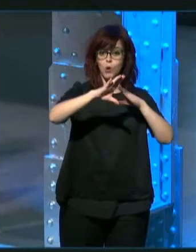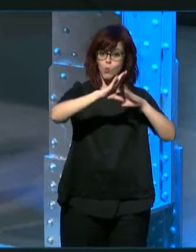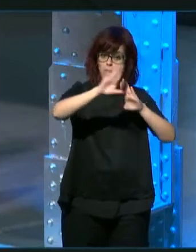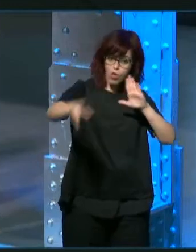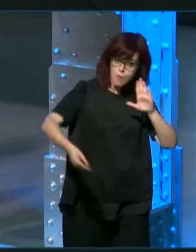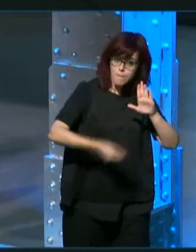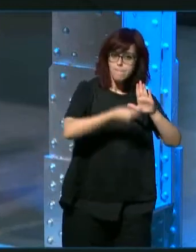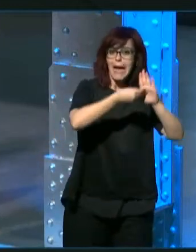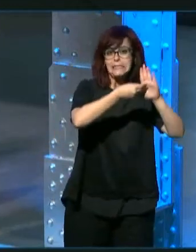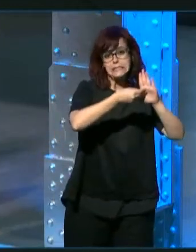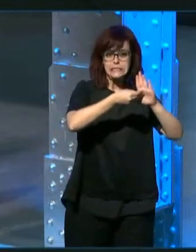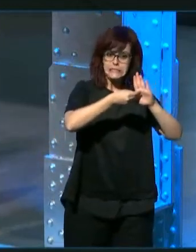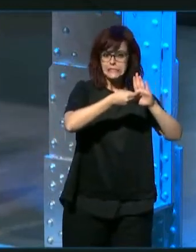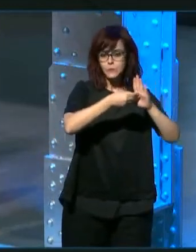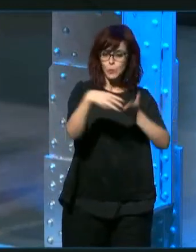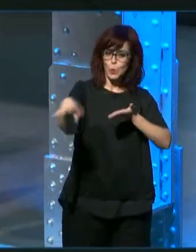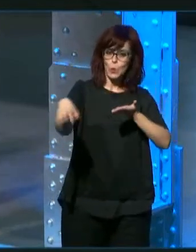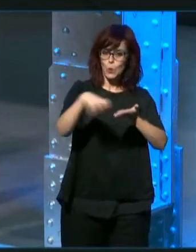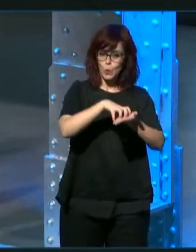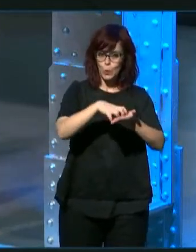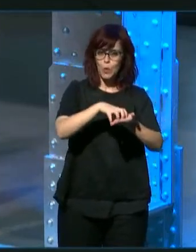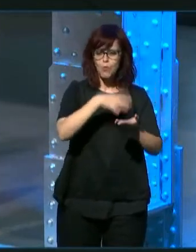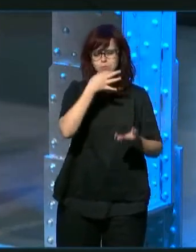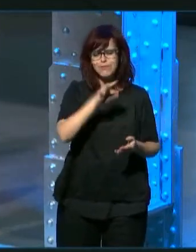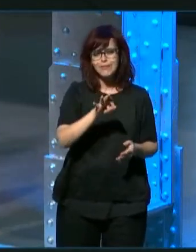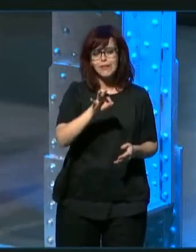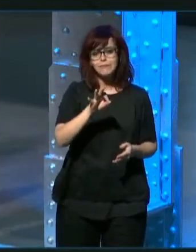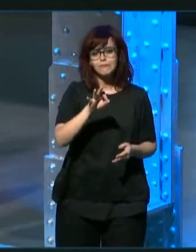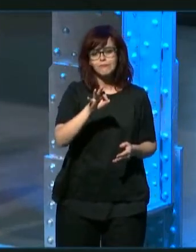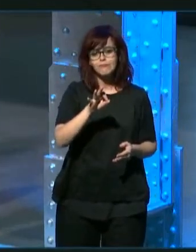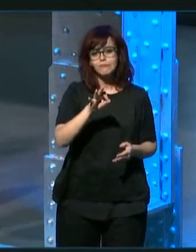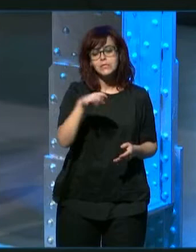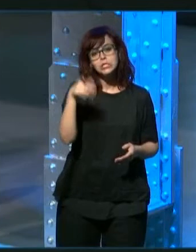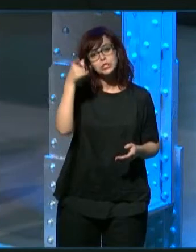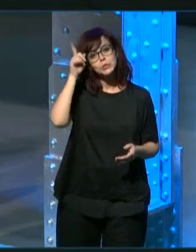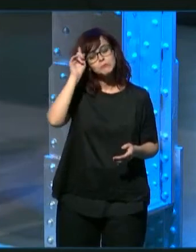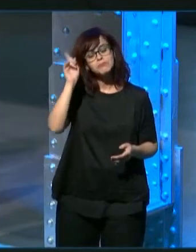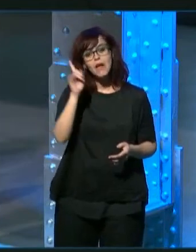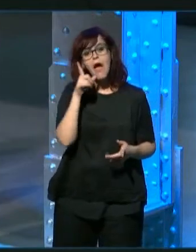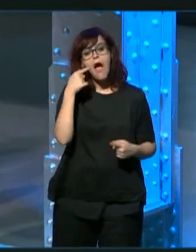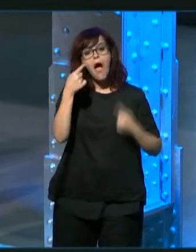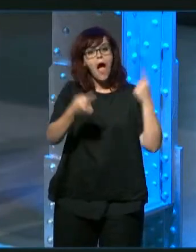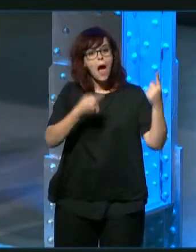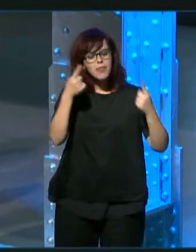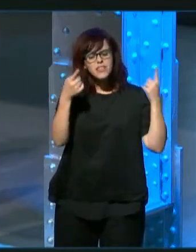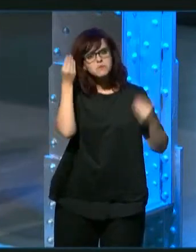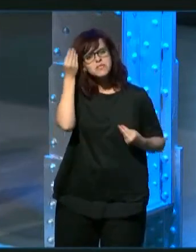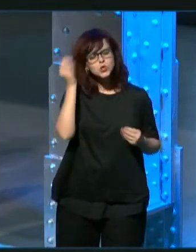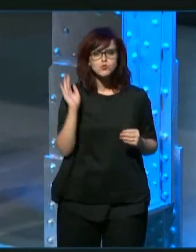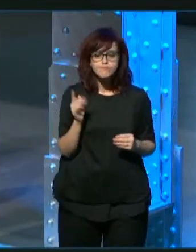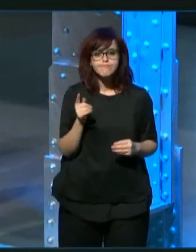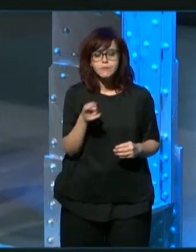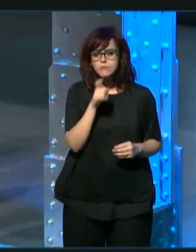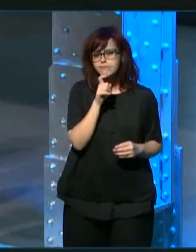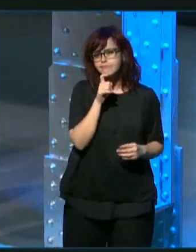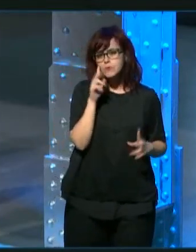insuficiencia comunicativa de la que hablaba. Probablemente no sé, algunas veces lo pienso, ¿no? Pienso